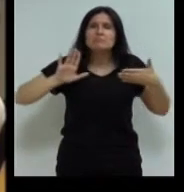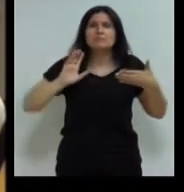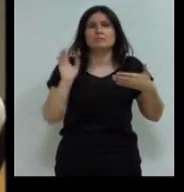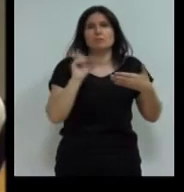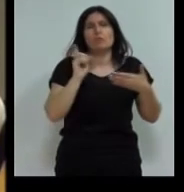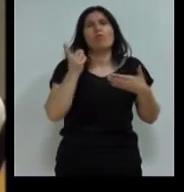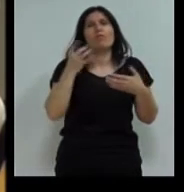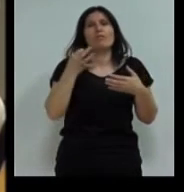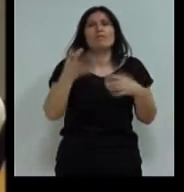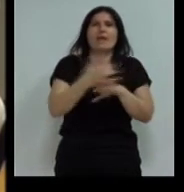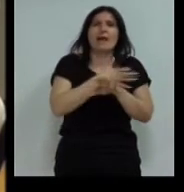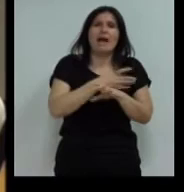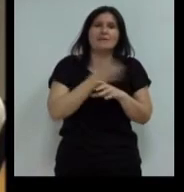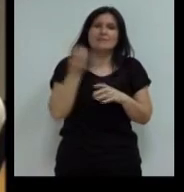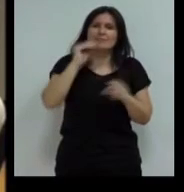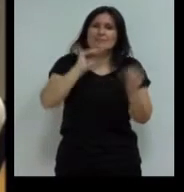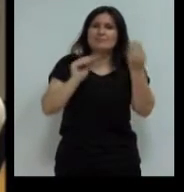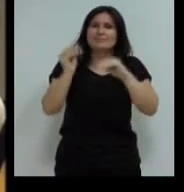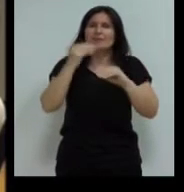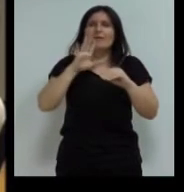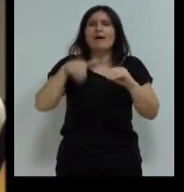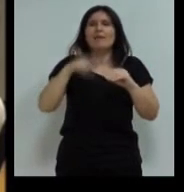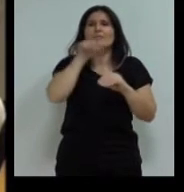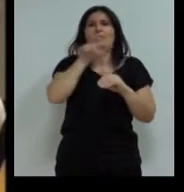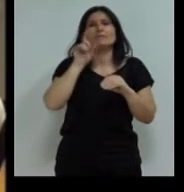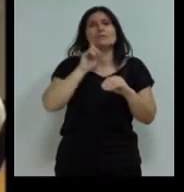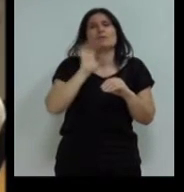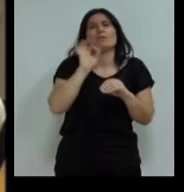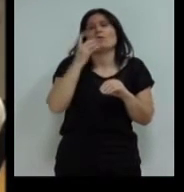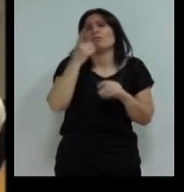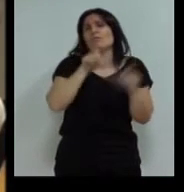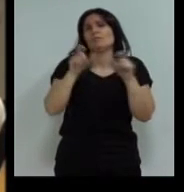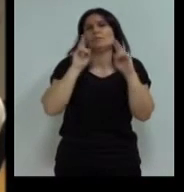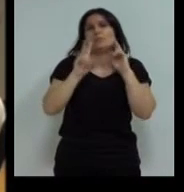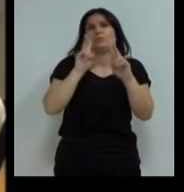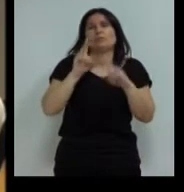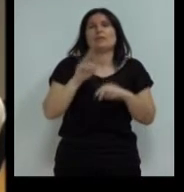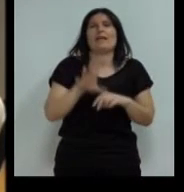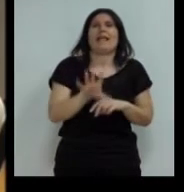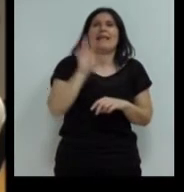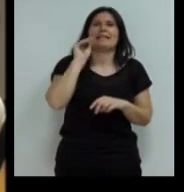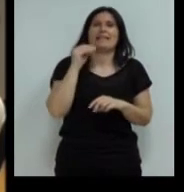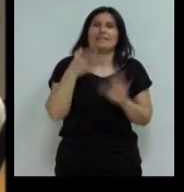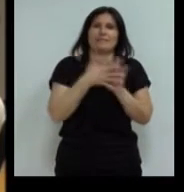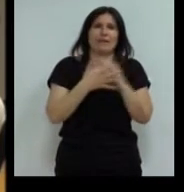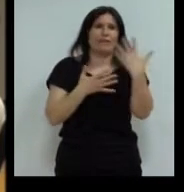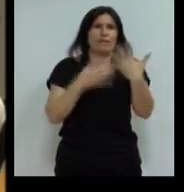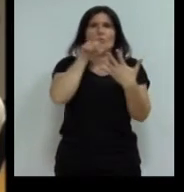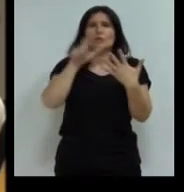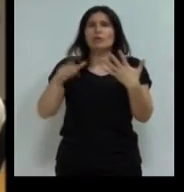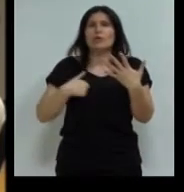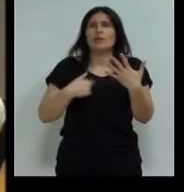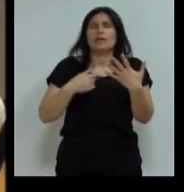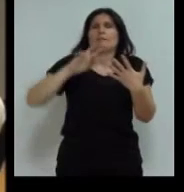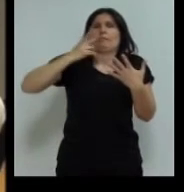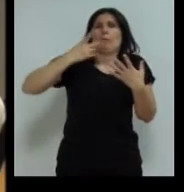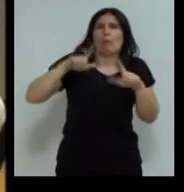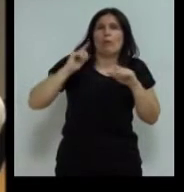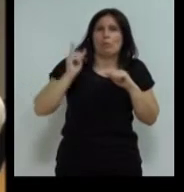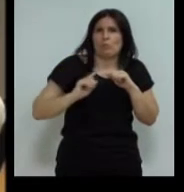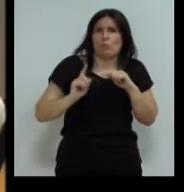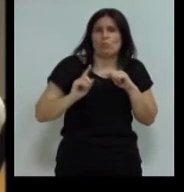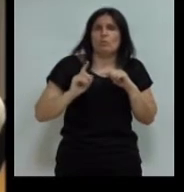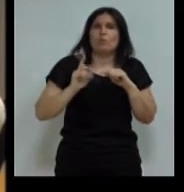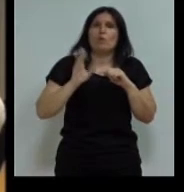también pautas para que se entienda, para que el espectador entienda que esos 5 personajes que son secundarios o terciarios dentro de la acción